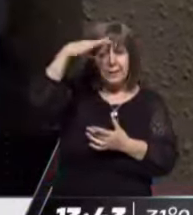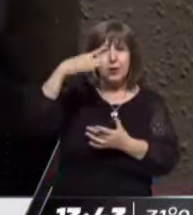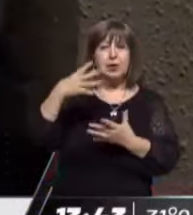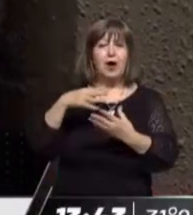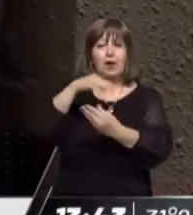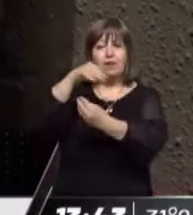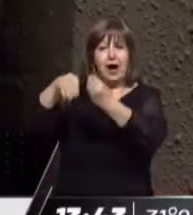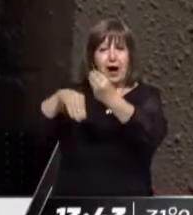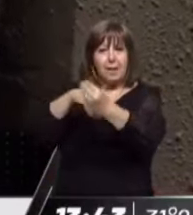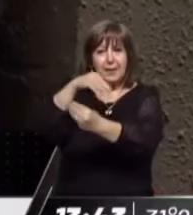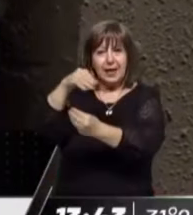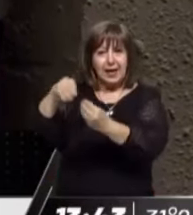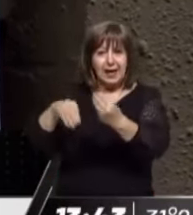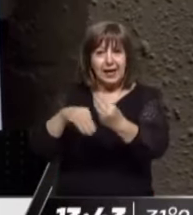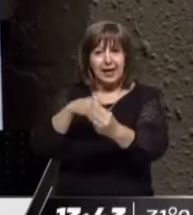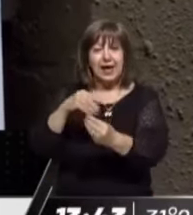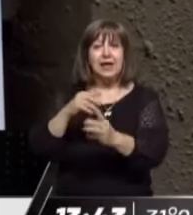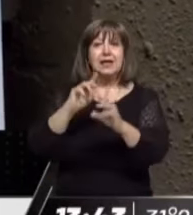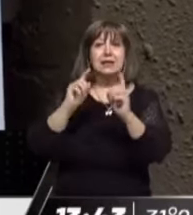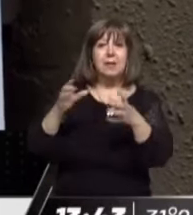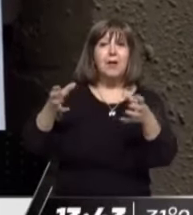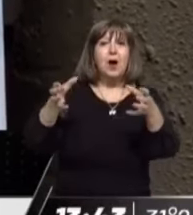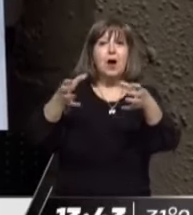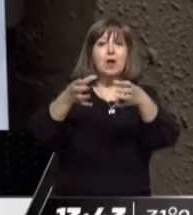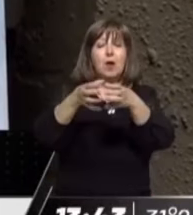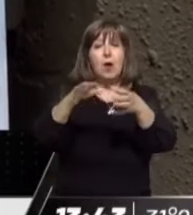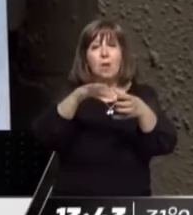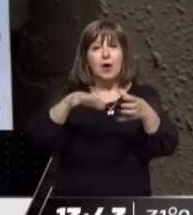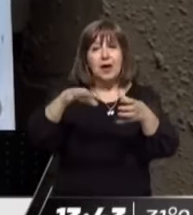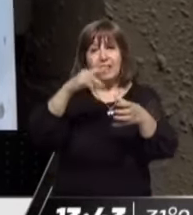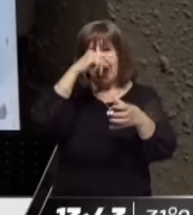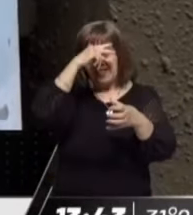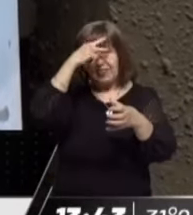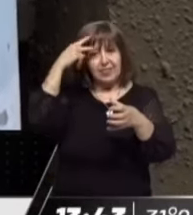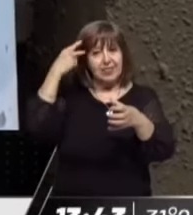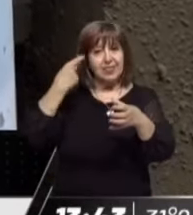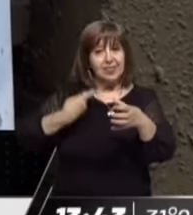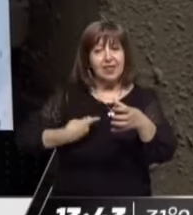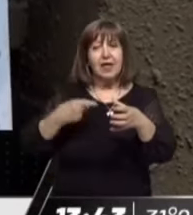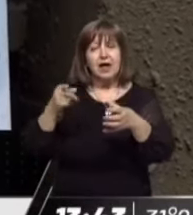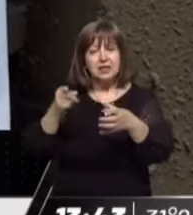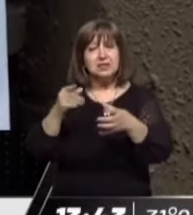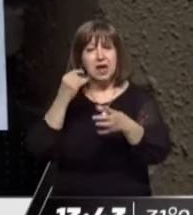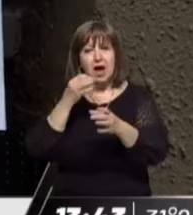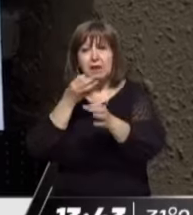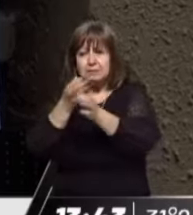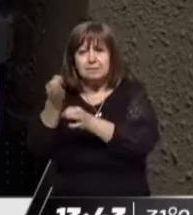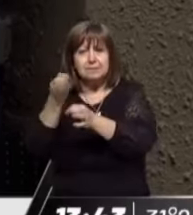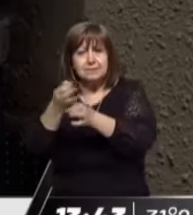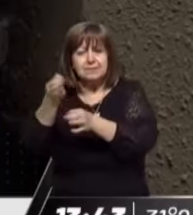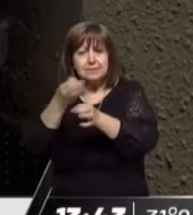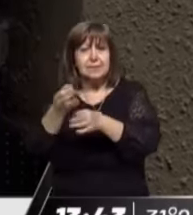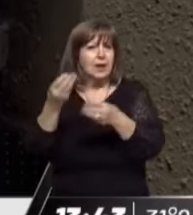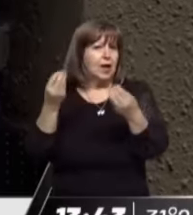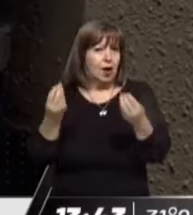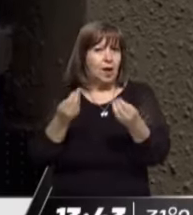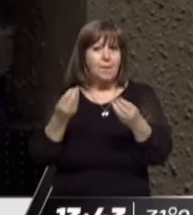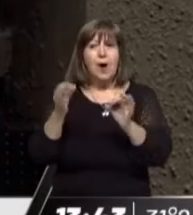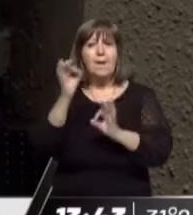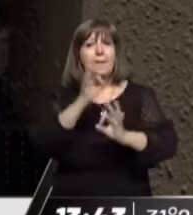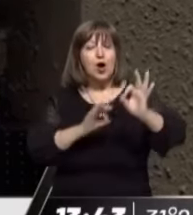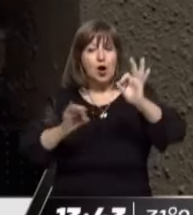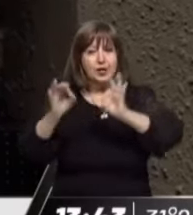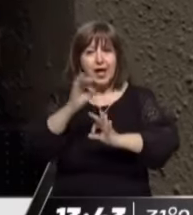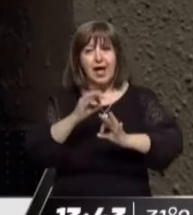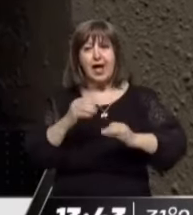familiares y comunidades de pueblos originarios en lo profundo de la provincia y del Estado nacional Cómo acompañamos con proyectos de